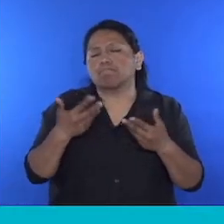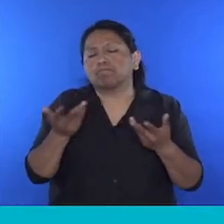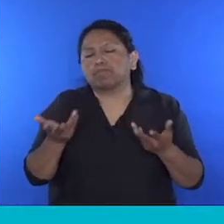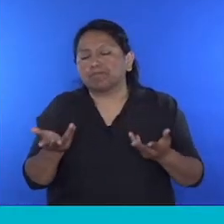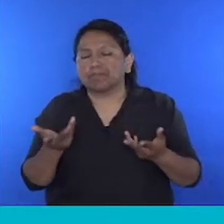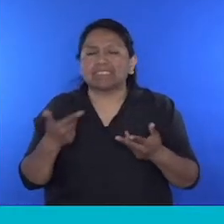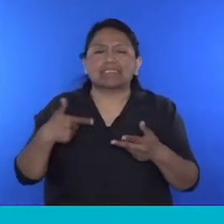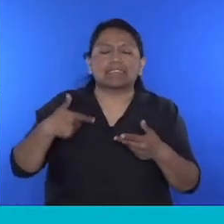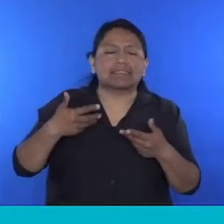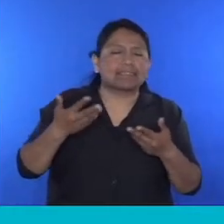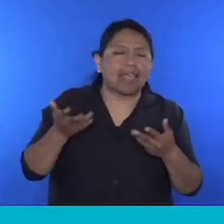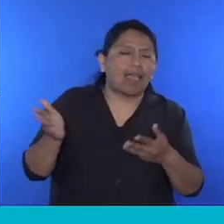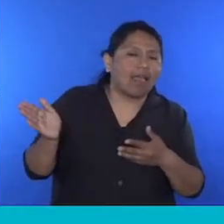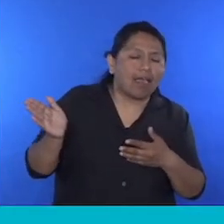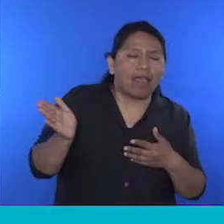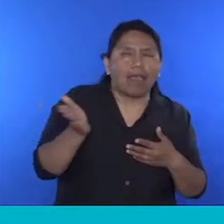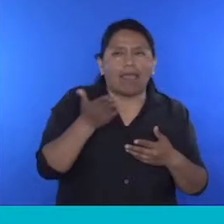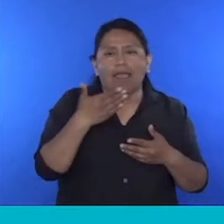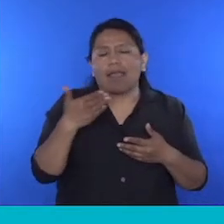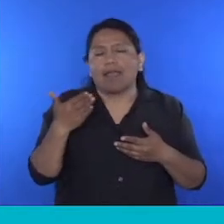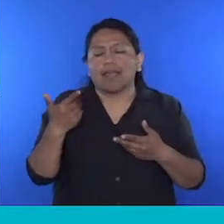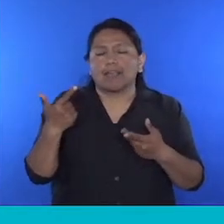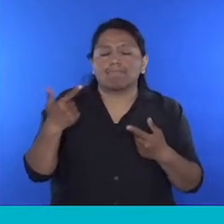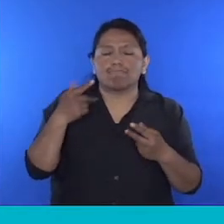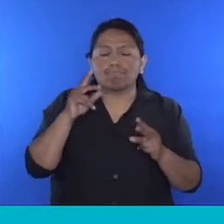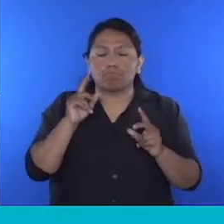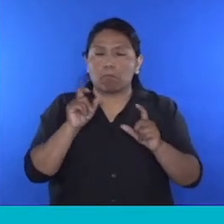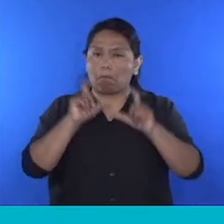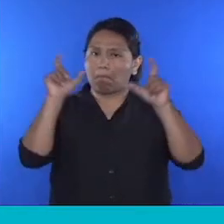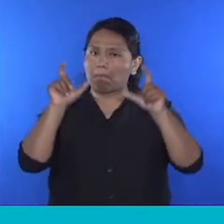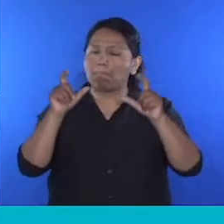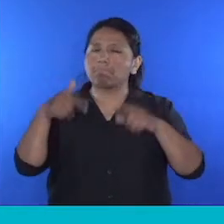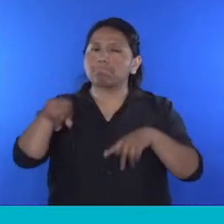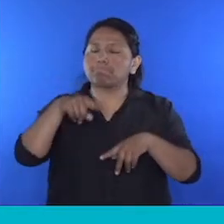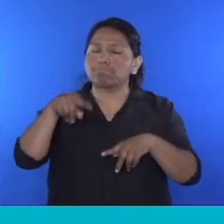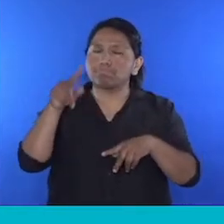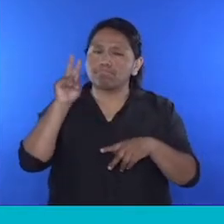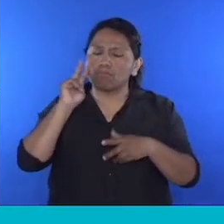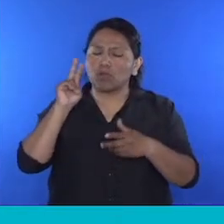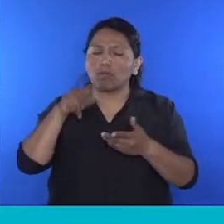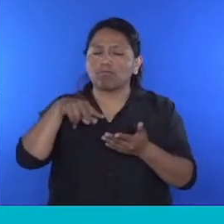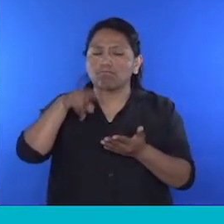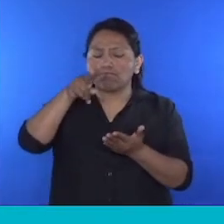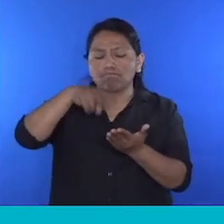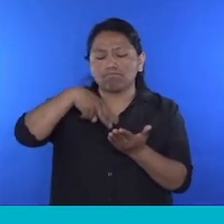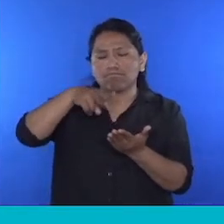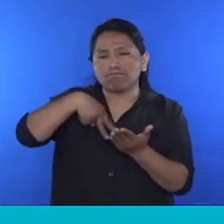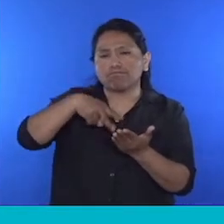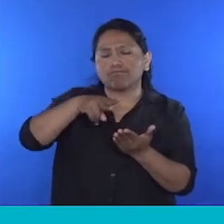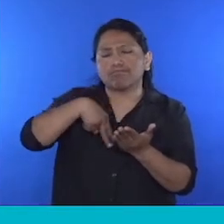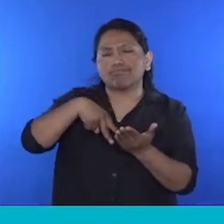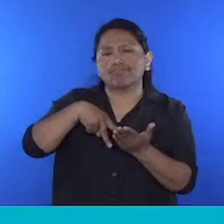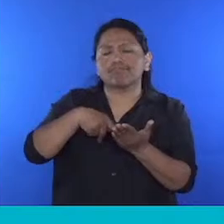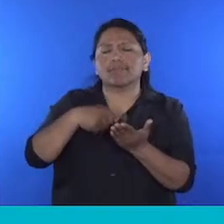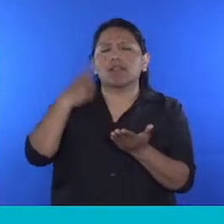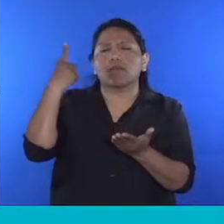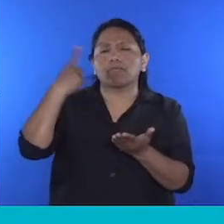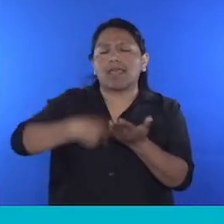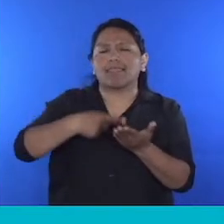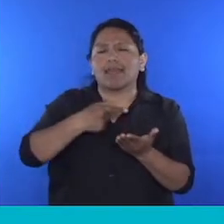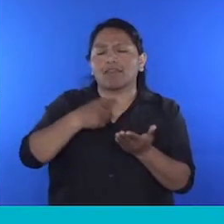seguramente a todos nos llamará la atención cuando damos lectura de los mandatos